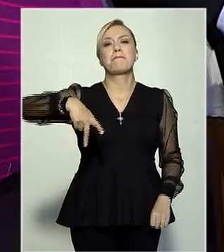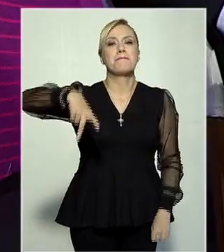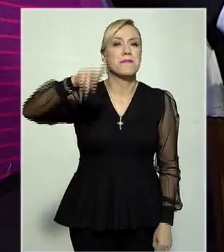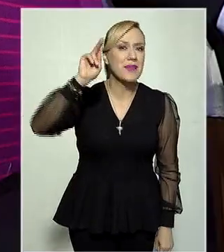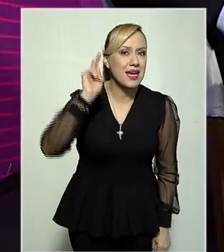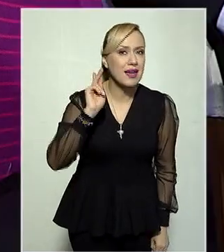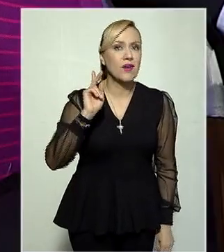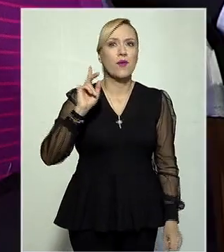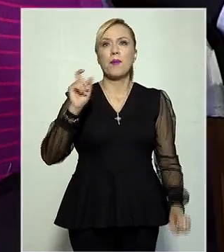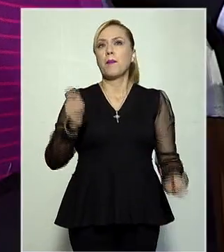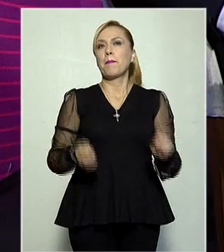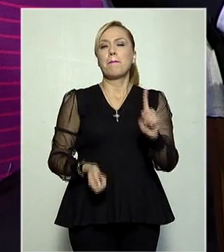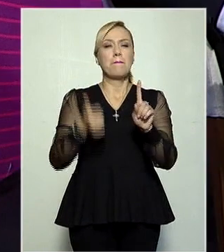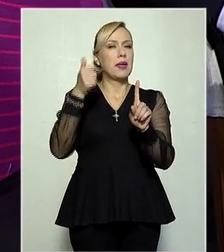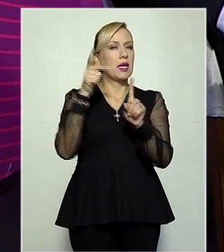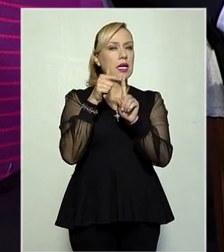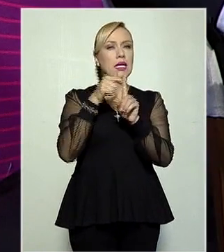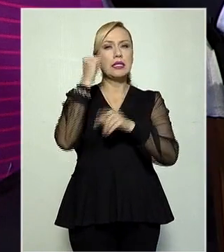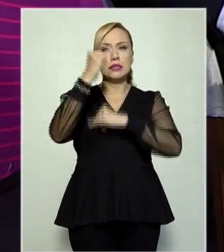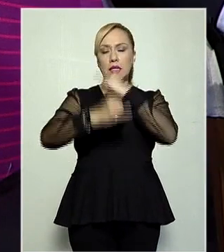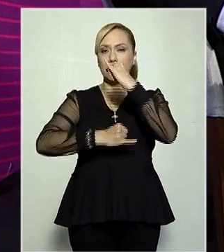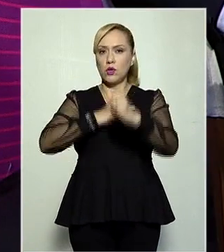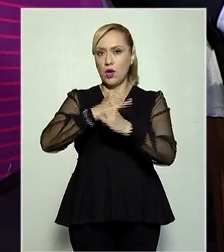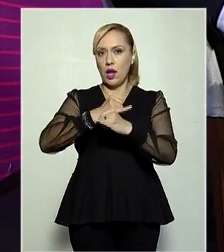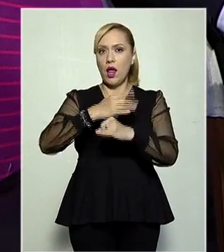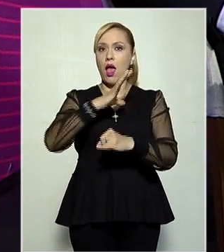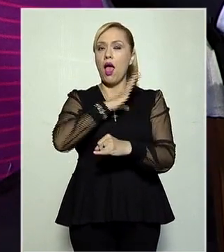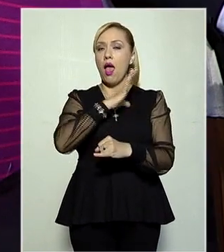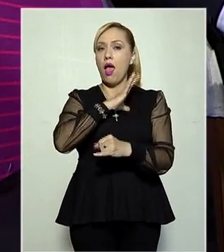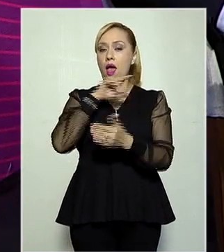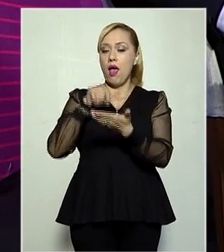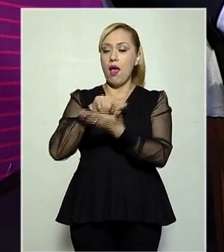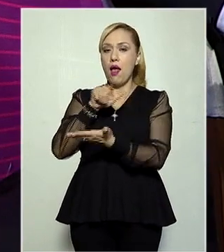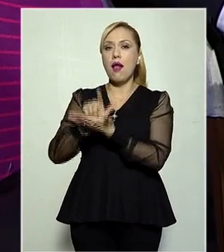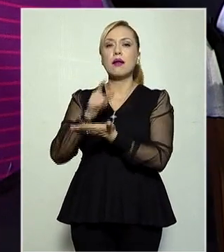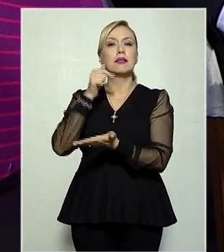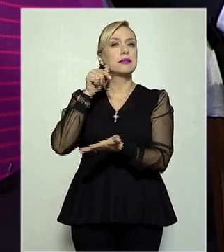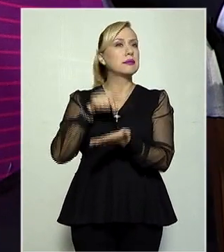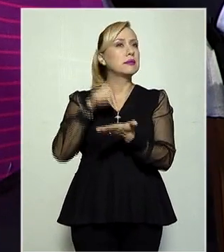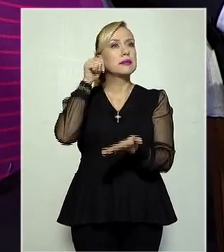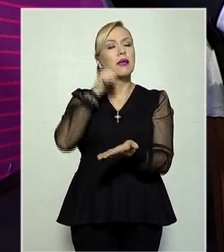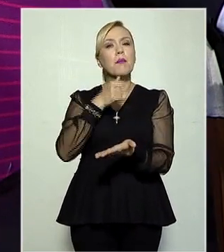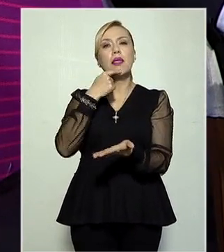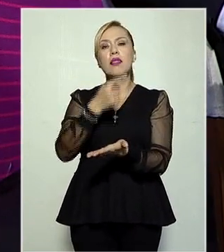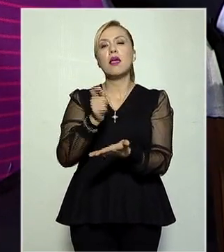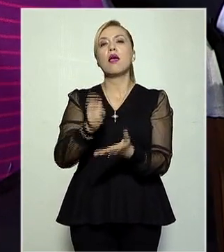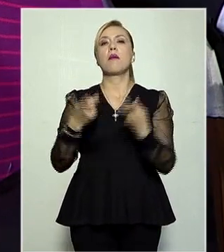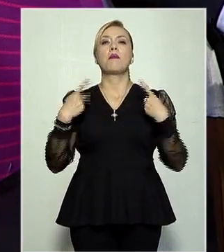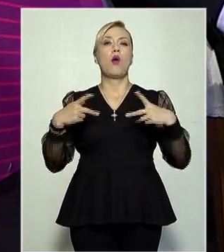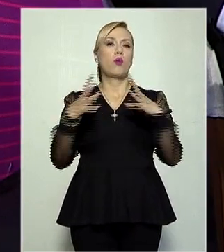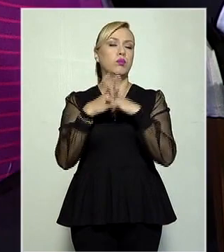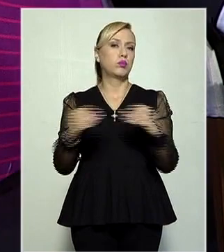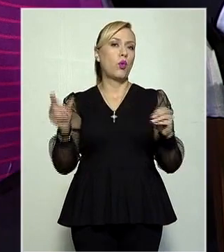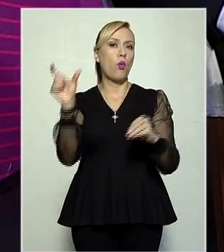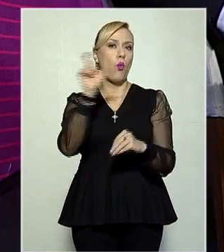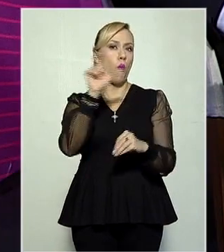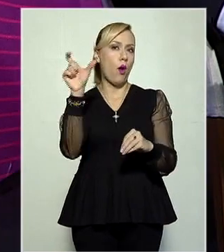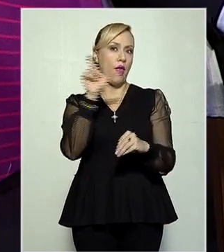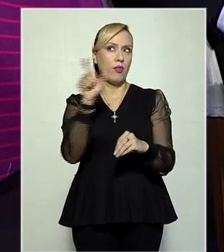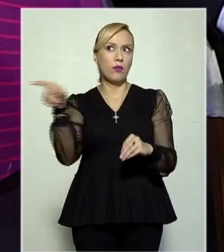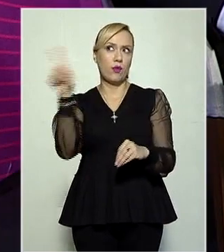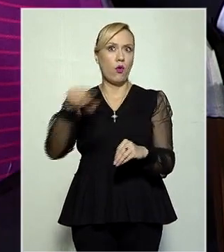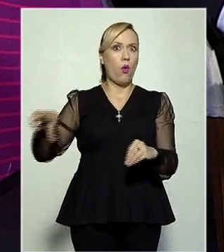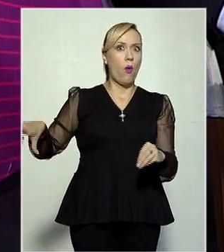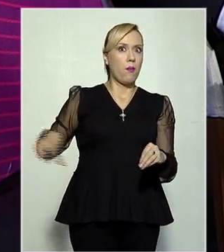caracterización, ¿no? Estos instrumentos internacionales que existen en la materia se refieren siempre a a las desapariciones cuando son cometidas por agentes